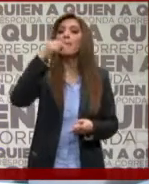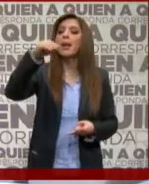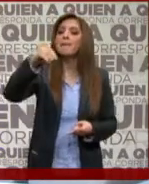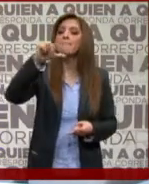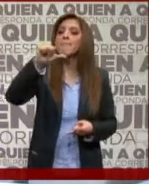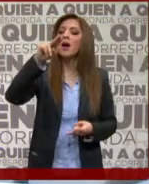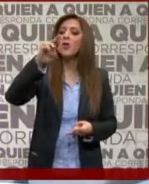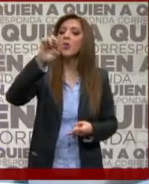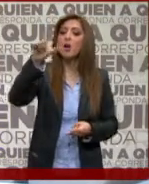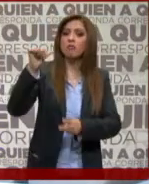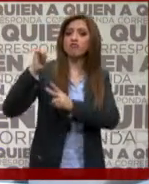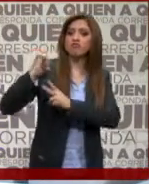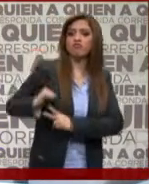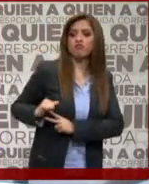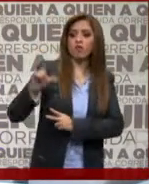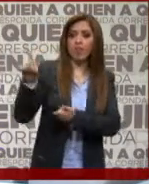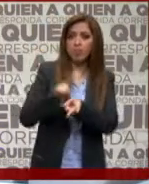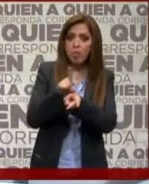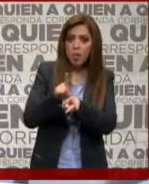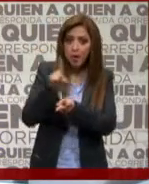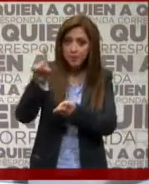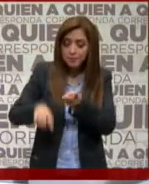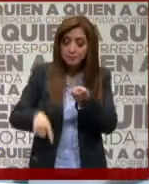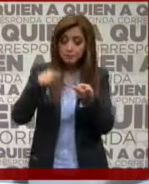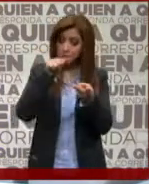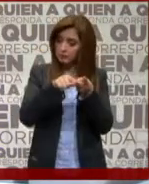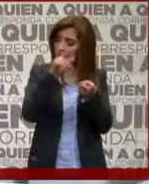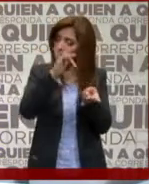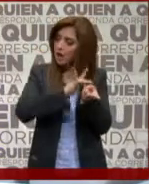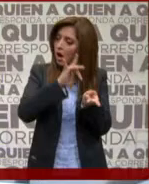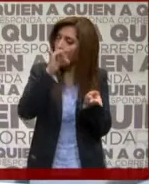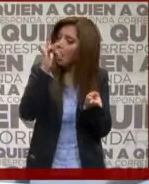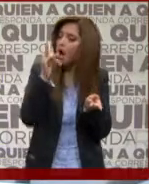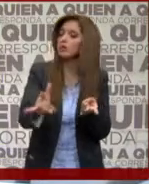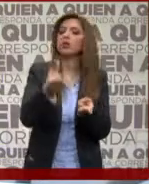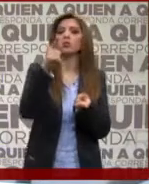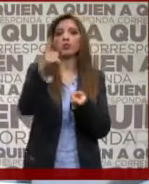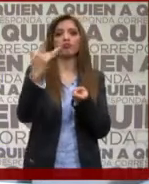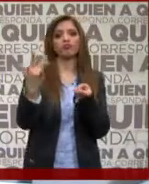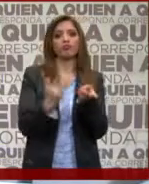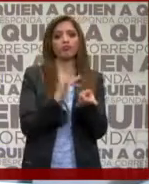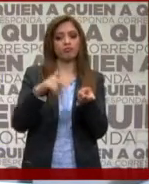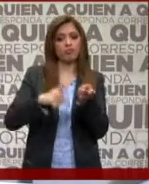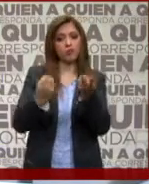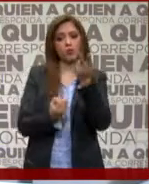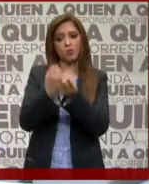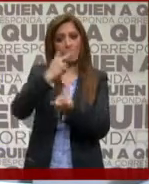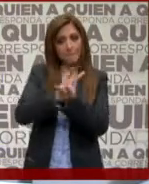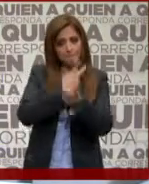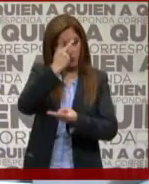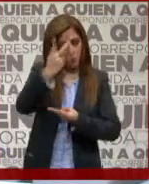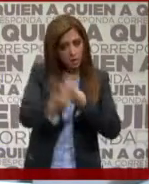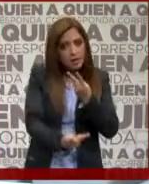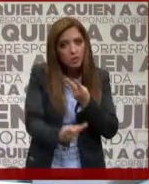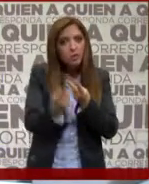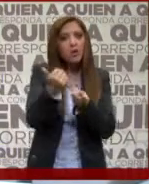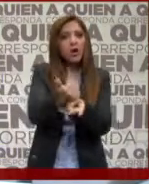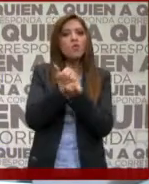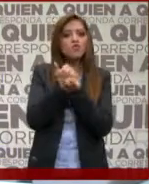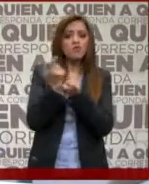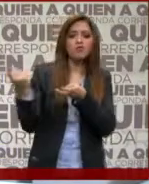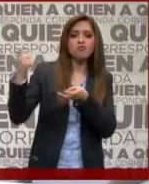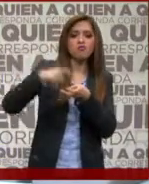nacional contra las adicciones gracias a manuel por confiar nuevamente en nuestros proyectos y sumarse a la gira vive